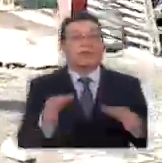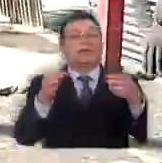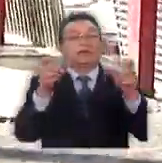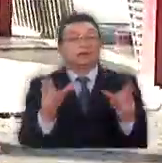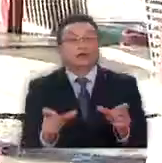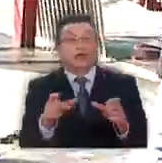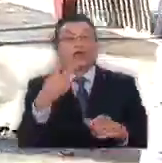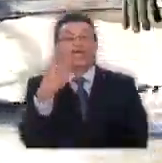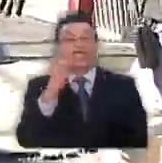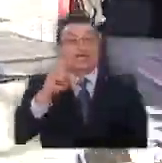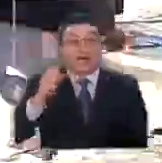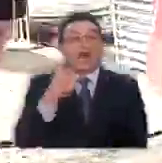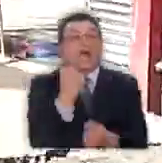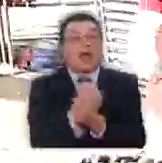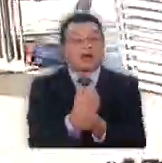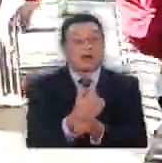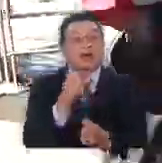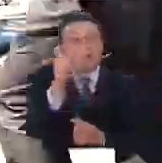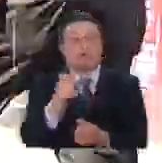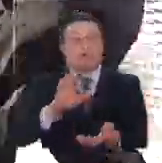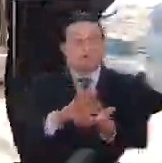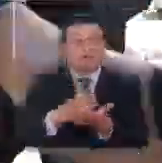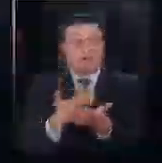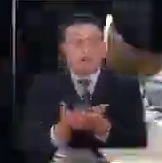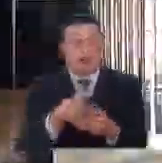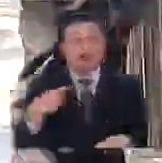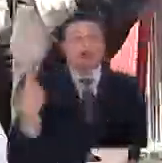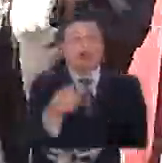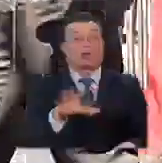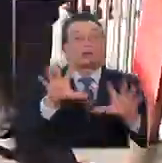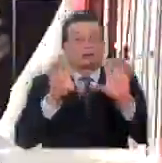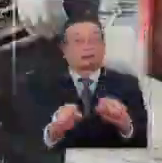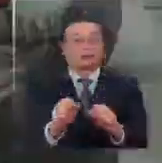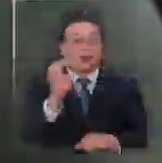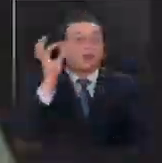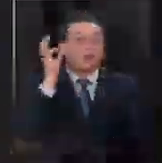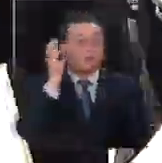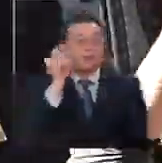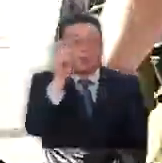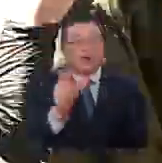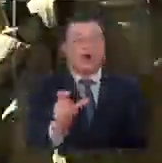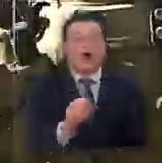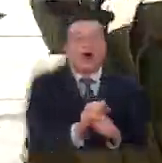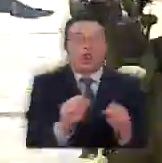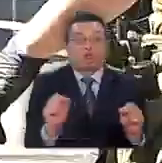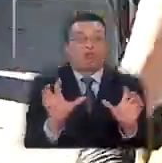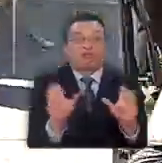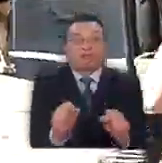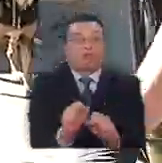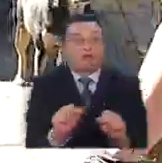Seguridad de la Vega Monumental, carabineros y personal de salud. Todo para retener a esta mujer. Y no podían.